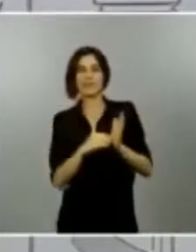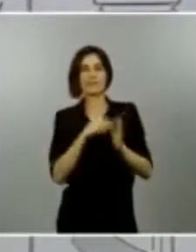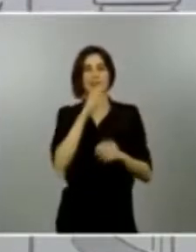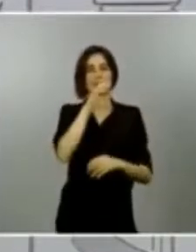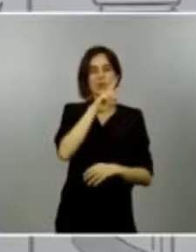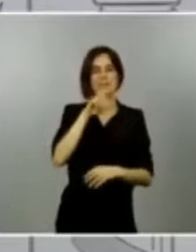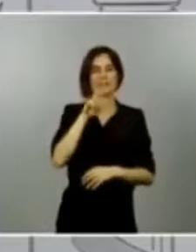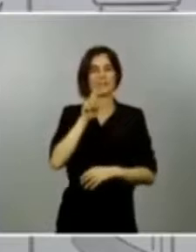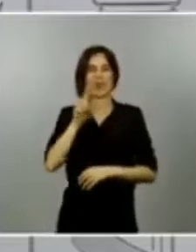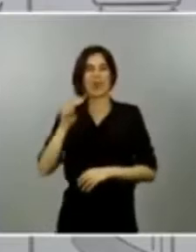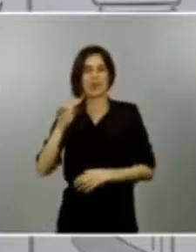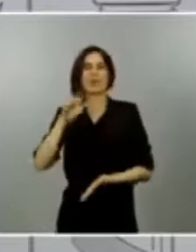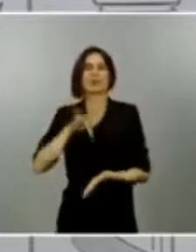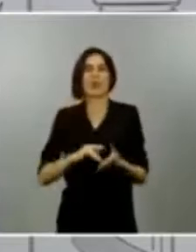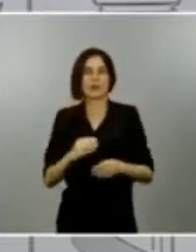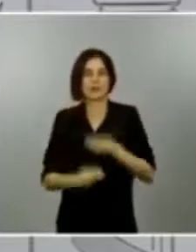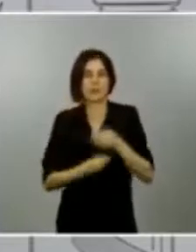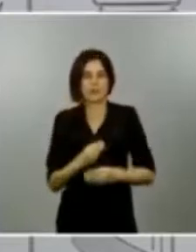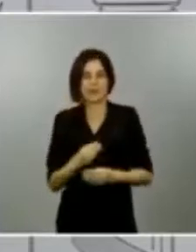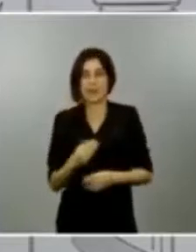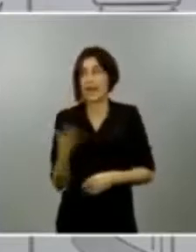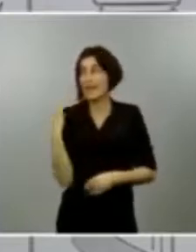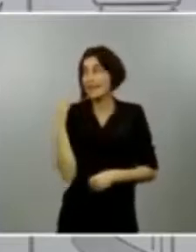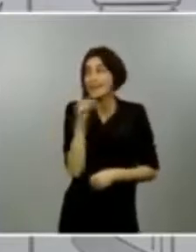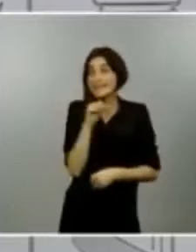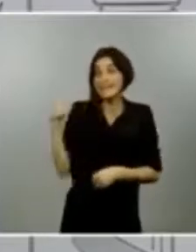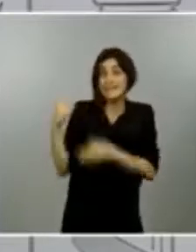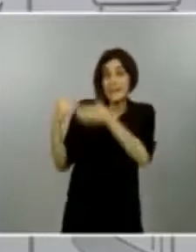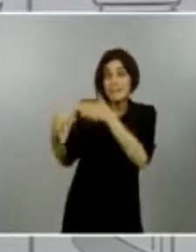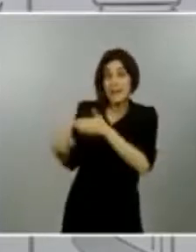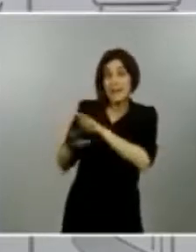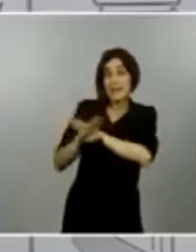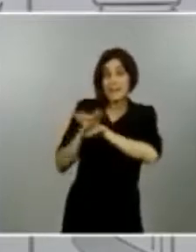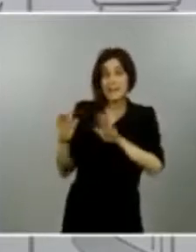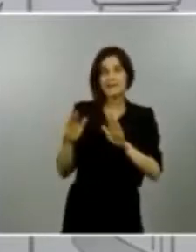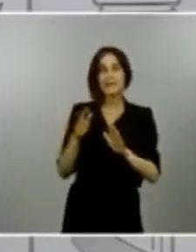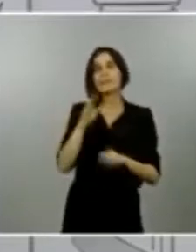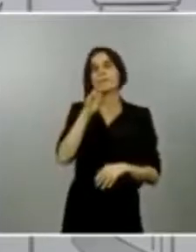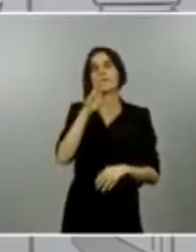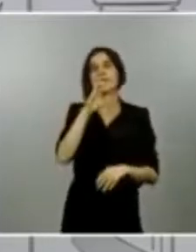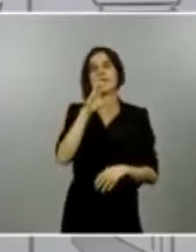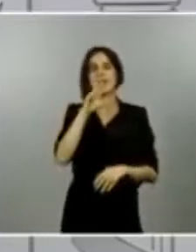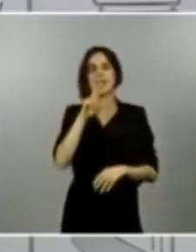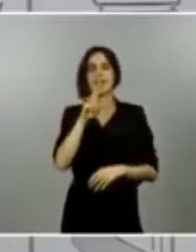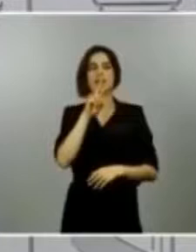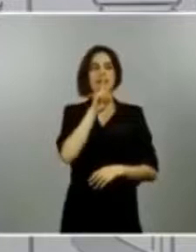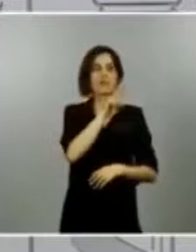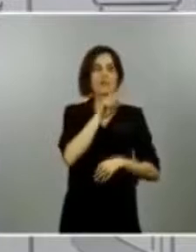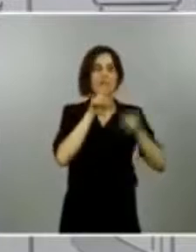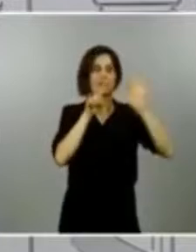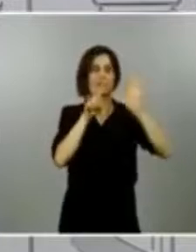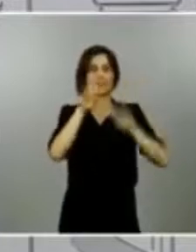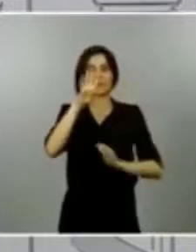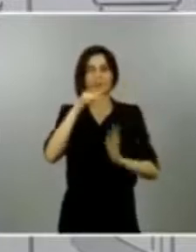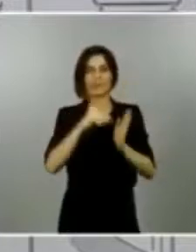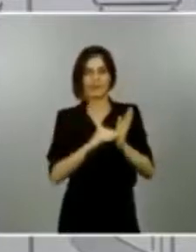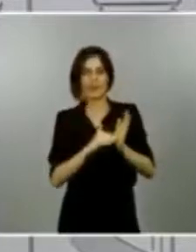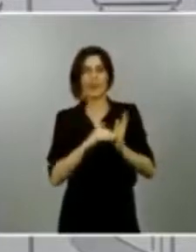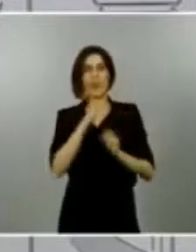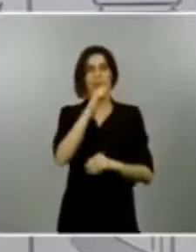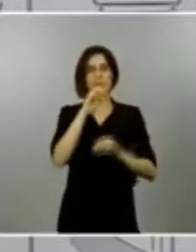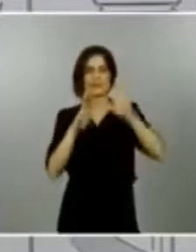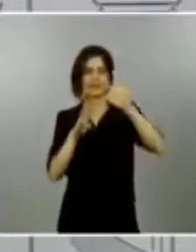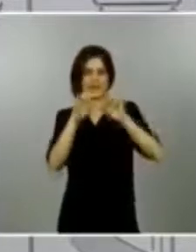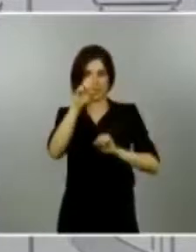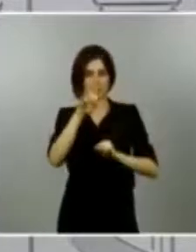solamente en esta última semana se han realizado de pcr 274 mil 81 el número de test de anticuerpos